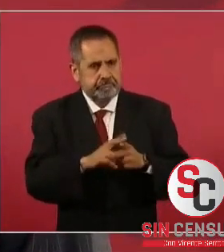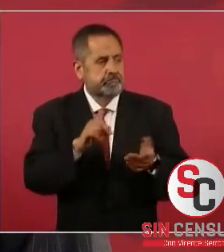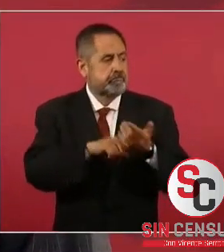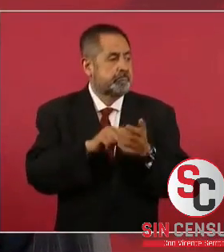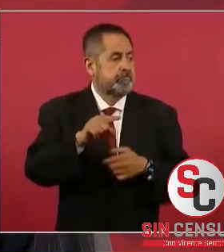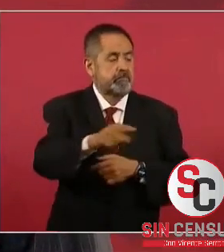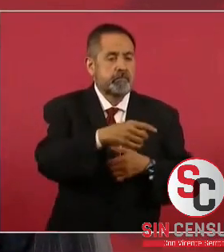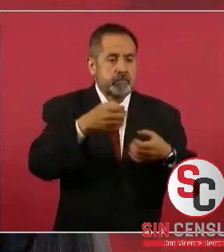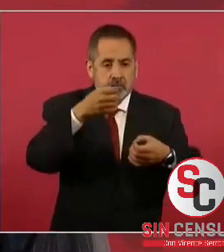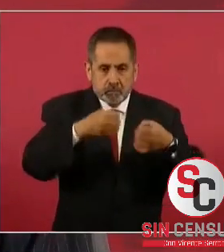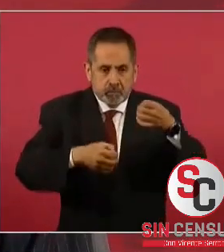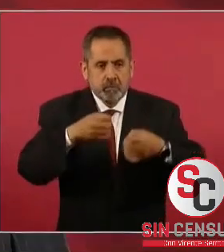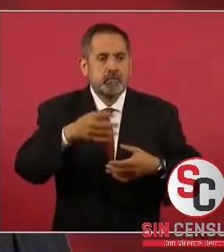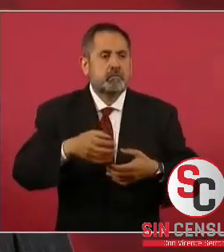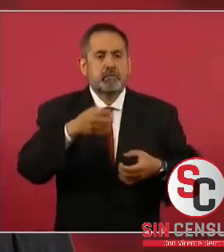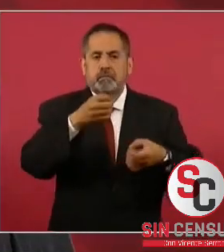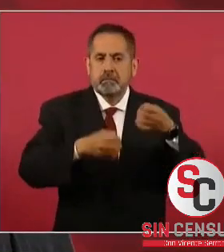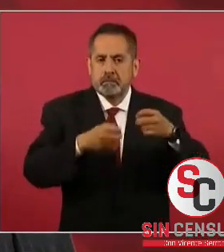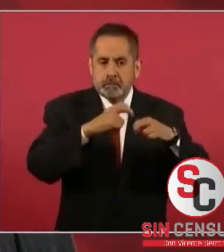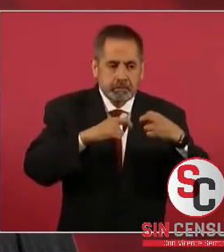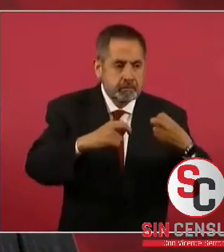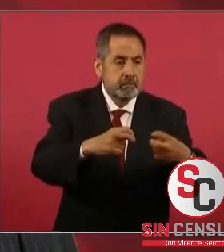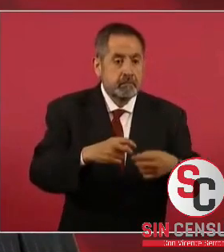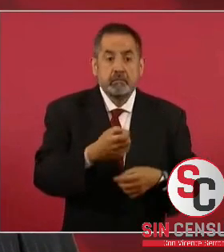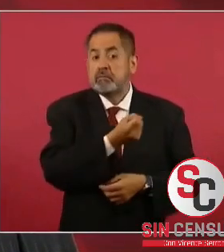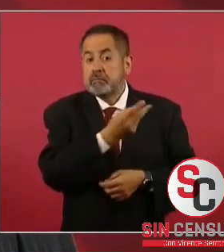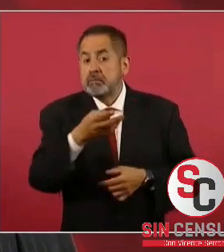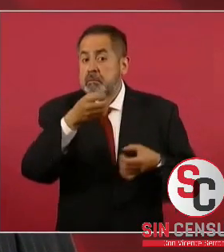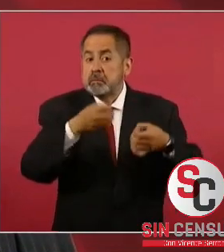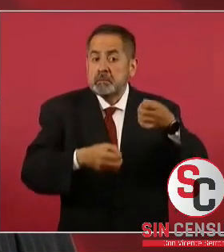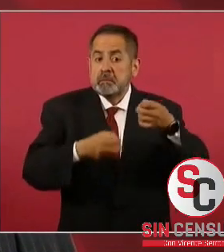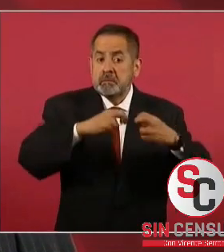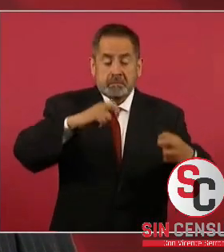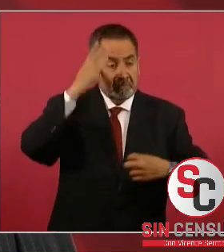de magistrados, de ministros,